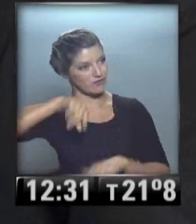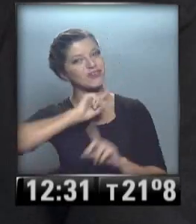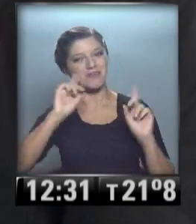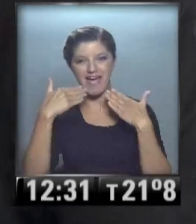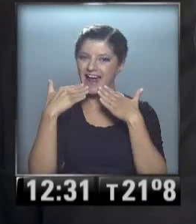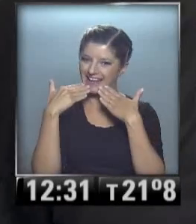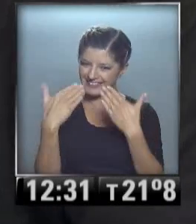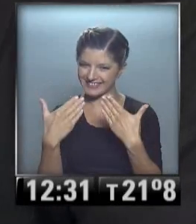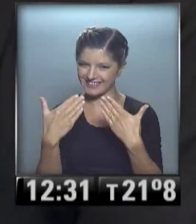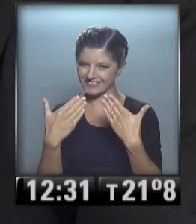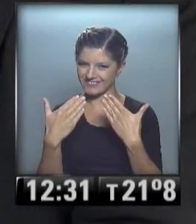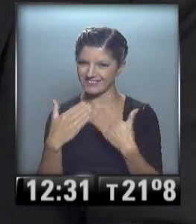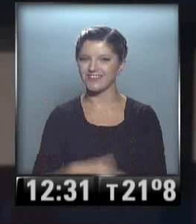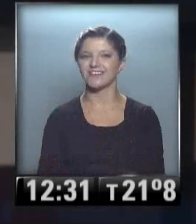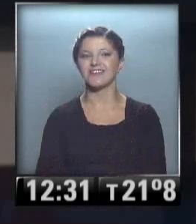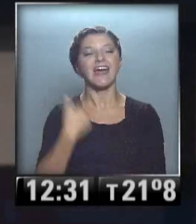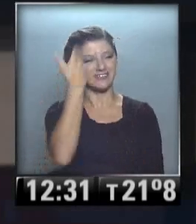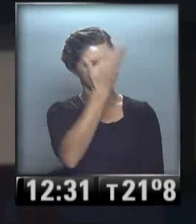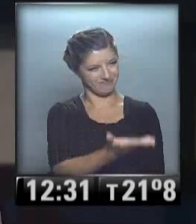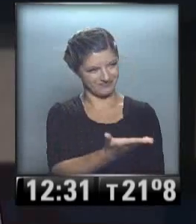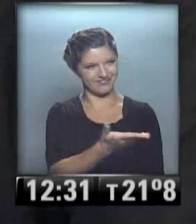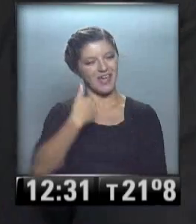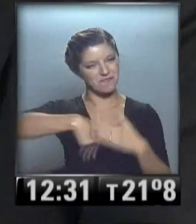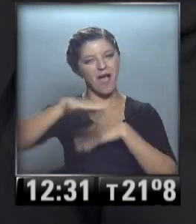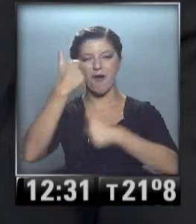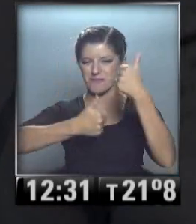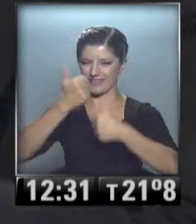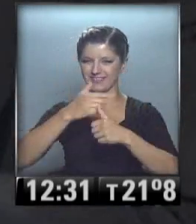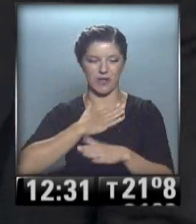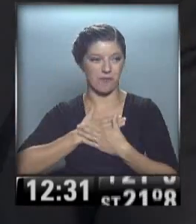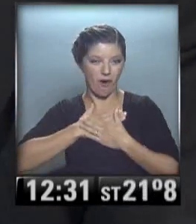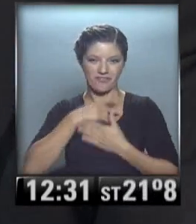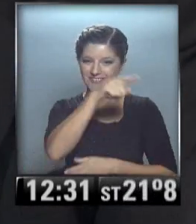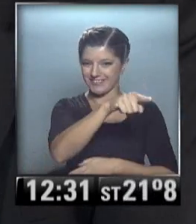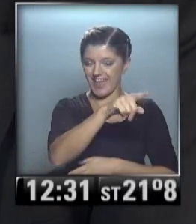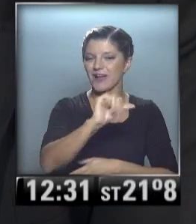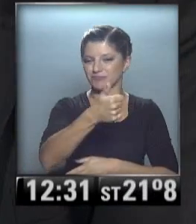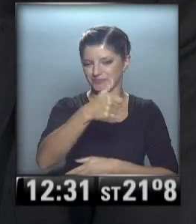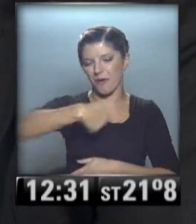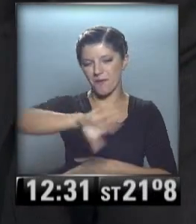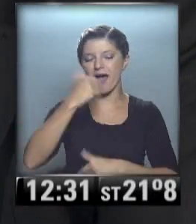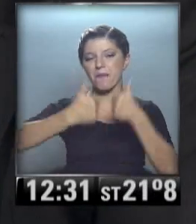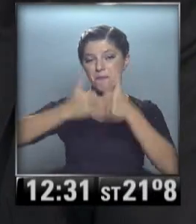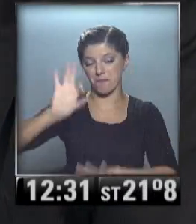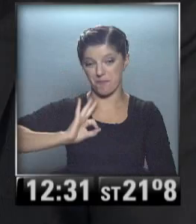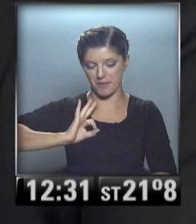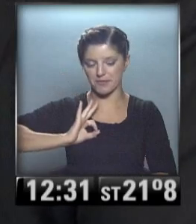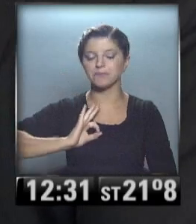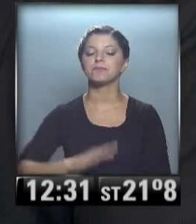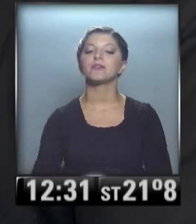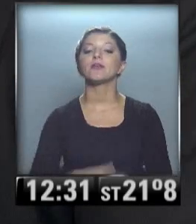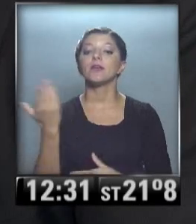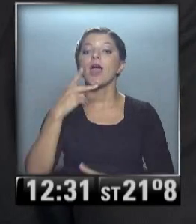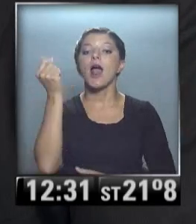agradecemos la nominación de Pedro Aurier, nos sentimos parte de su éxito, de su trascendencia. Y el capital